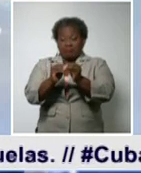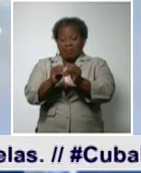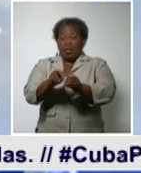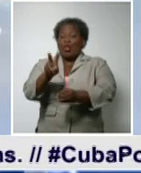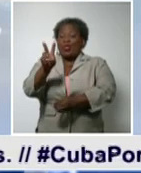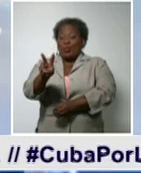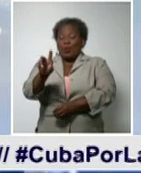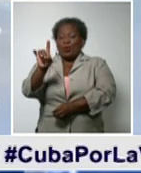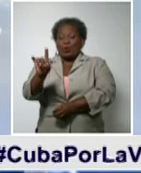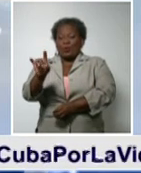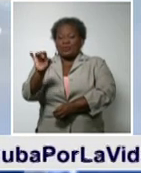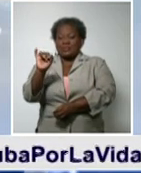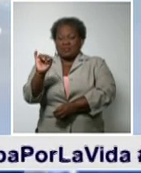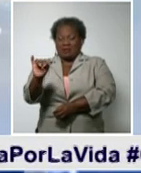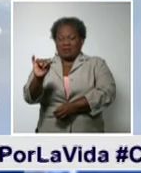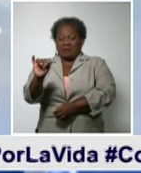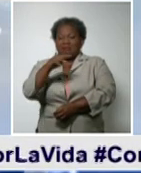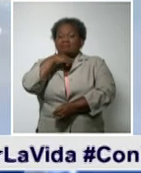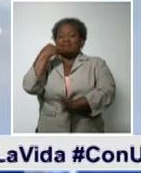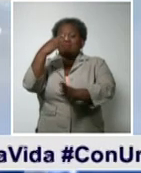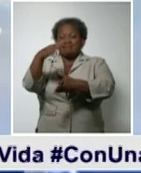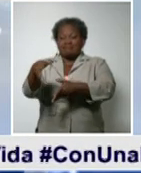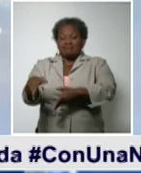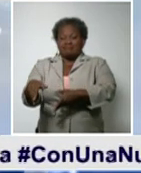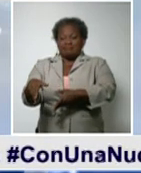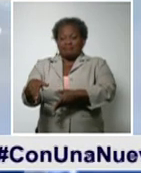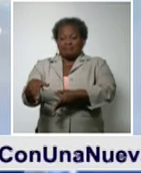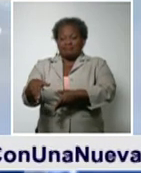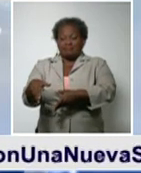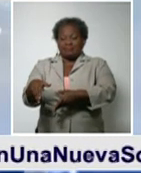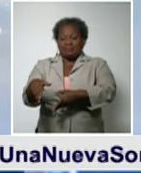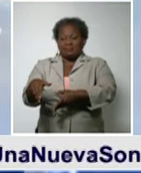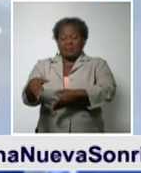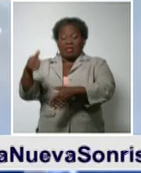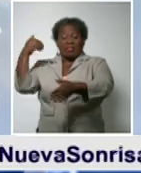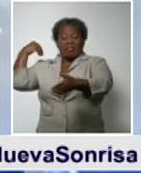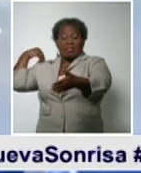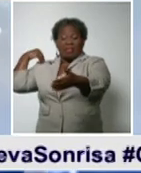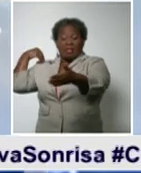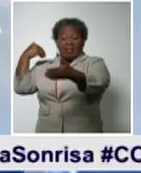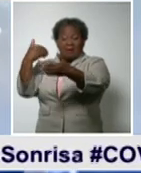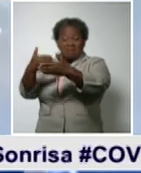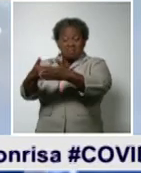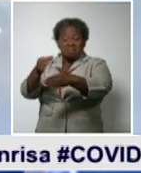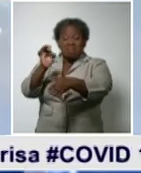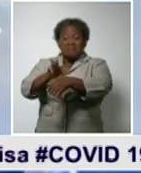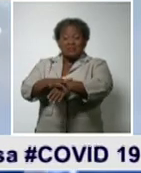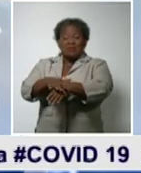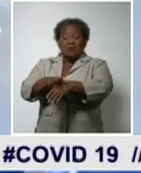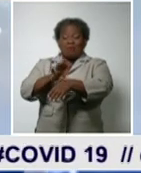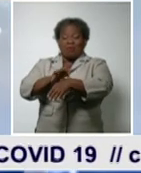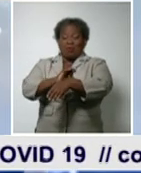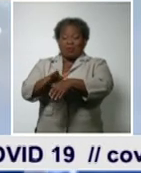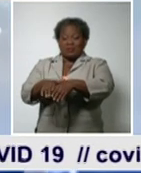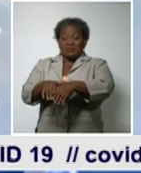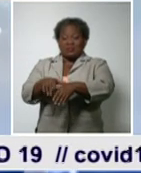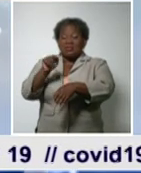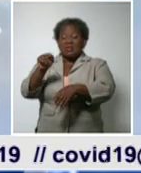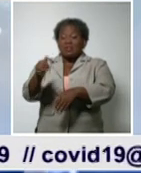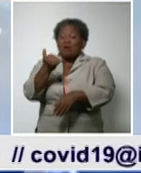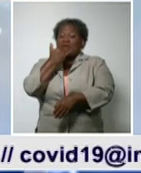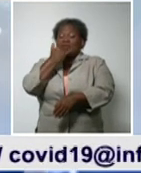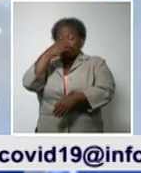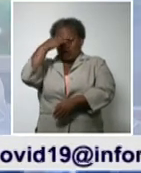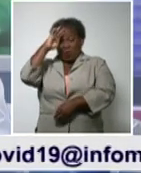296 fallecidos desde el inicio de la pandemia. Esto da una letalidad para Cuba de